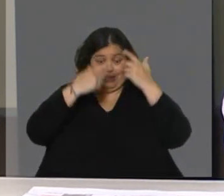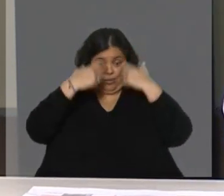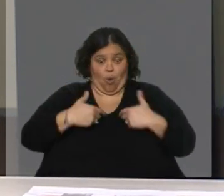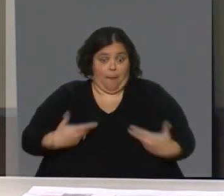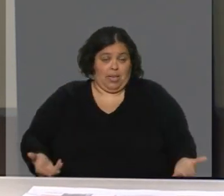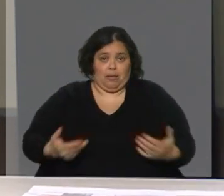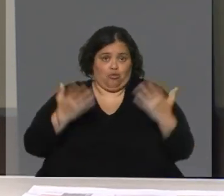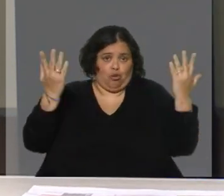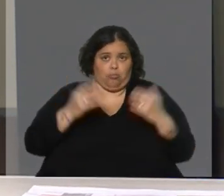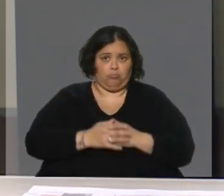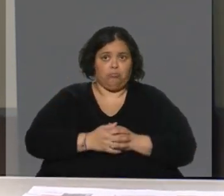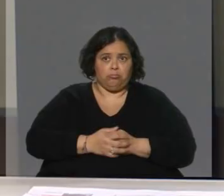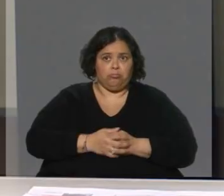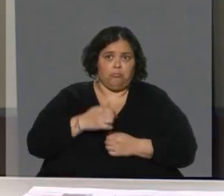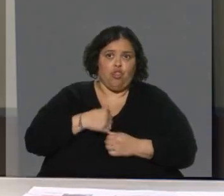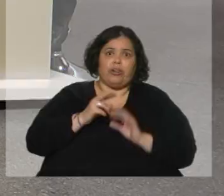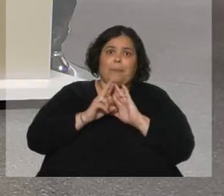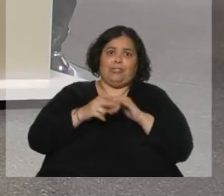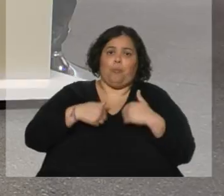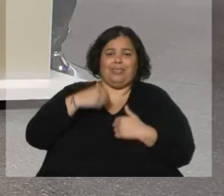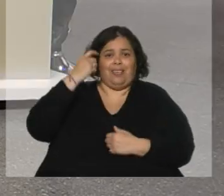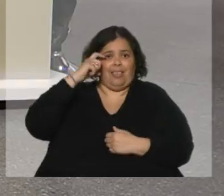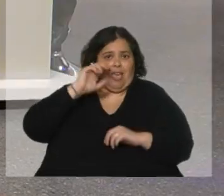sola mis ideas